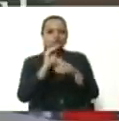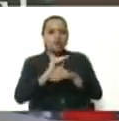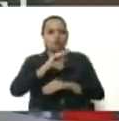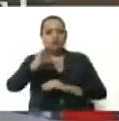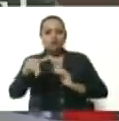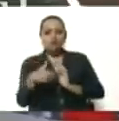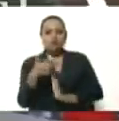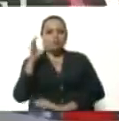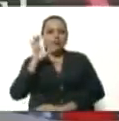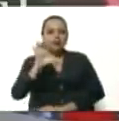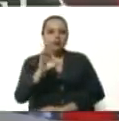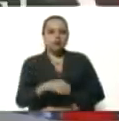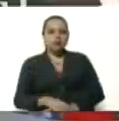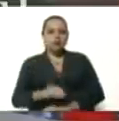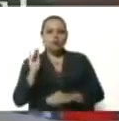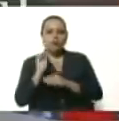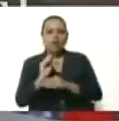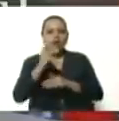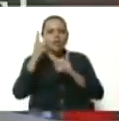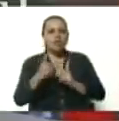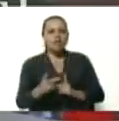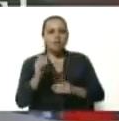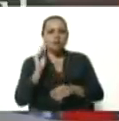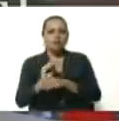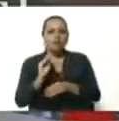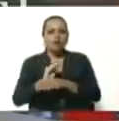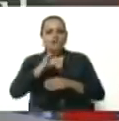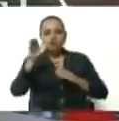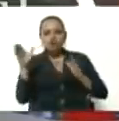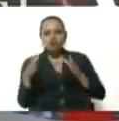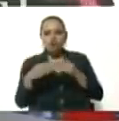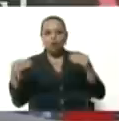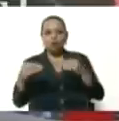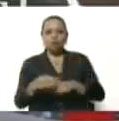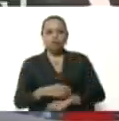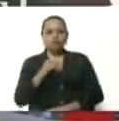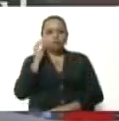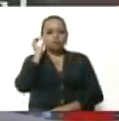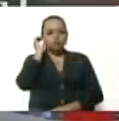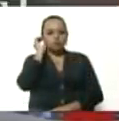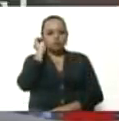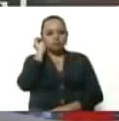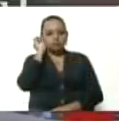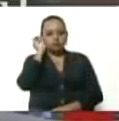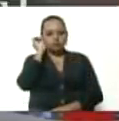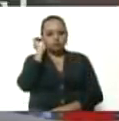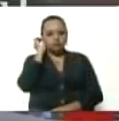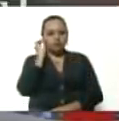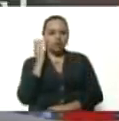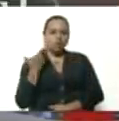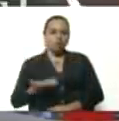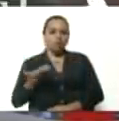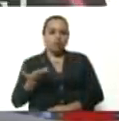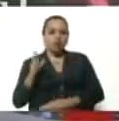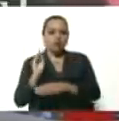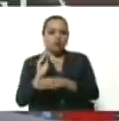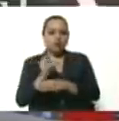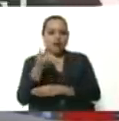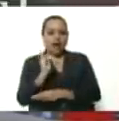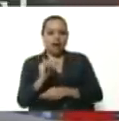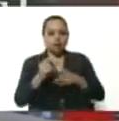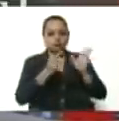país, cuidarlo, cuidarlo. Debemos entrecuidarnos todos. Muy importante, cuidarnos. Ahí está el